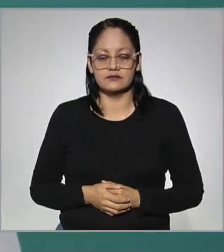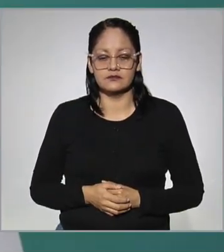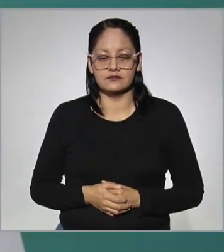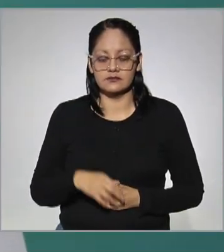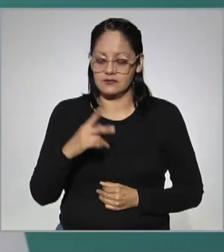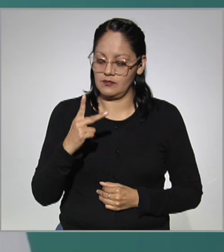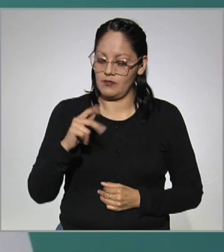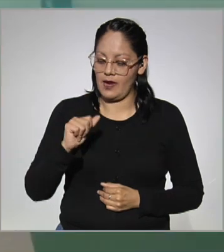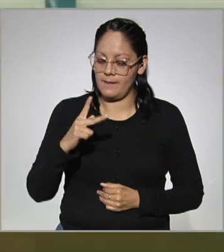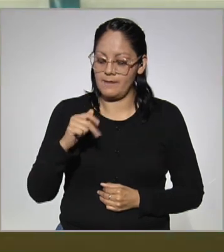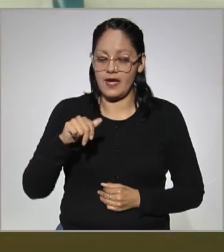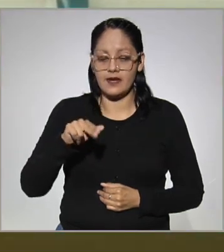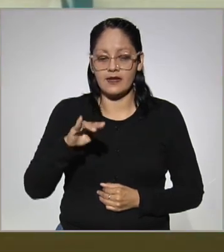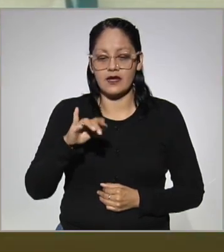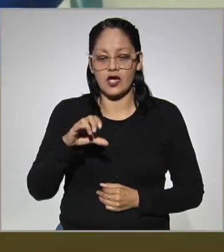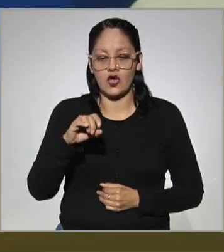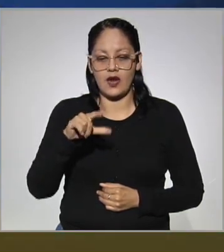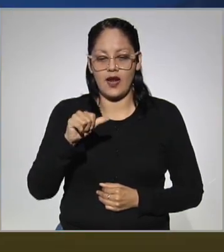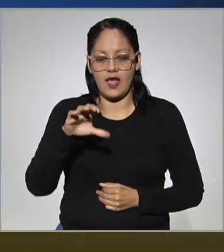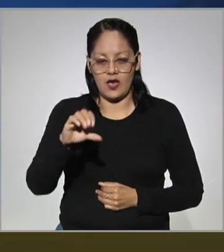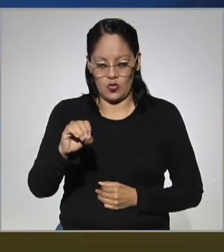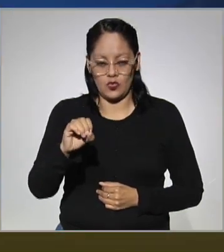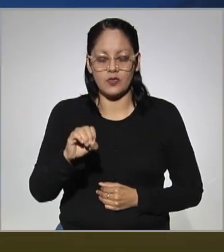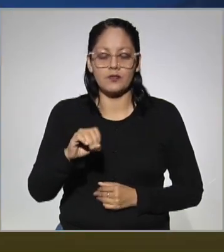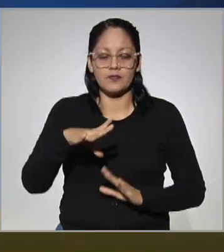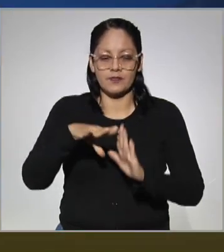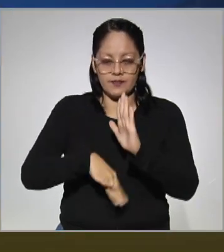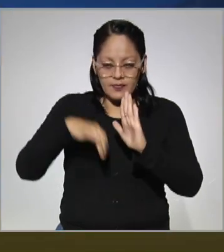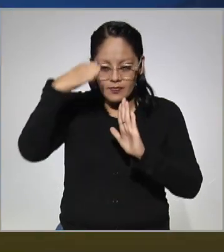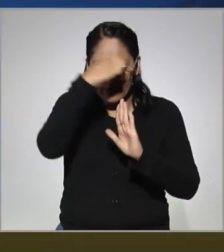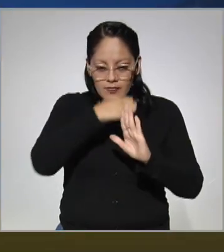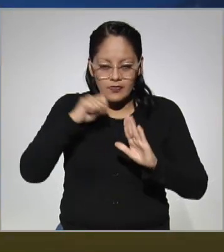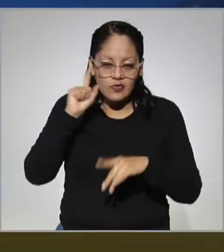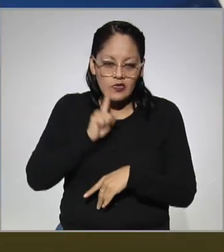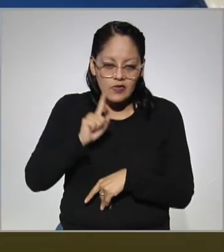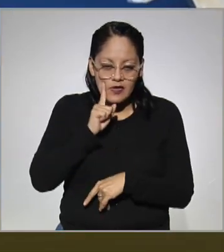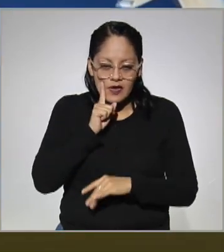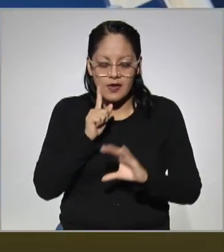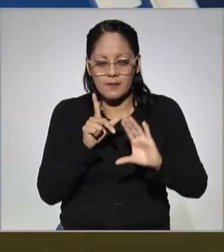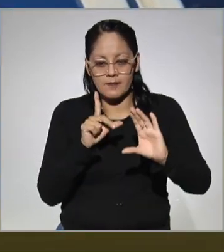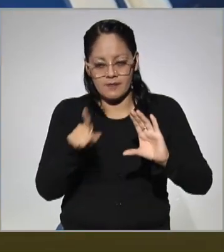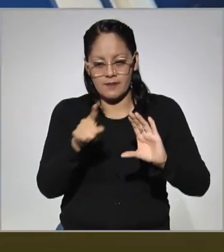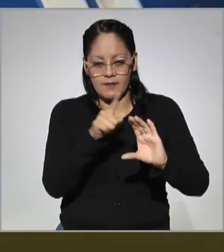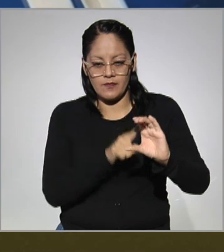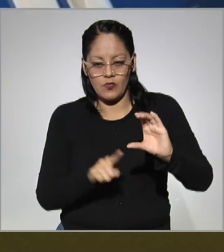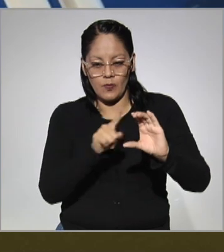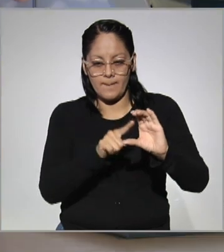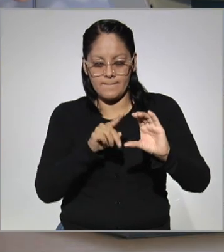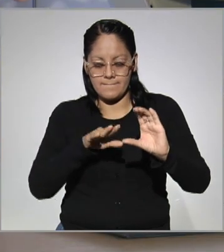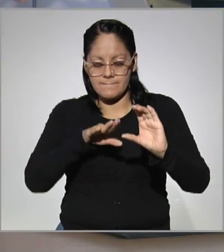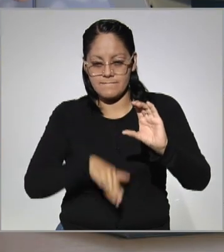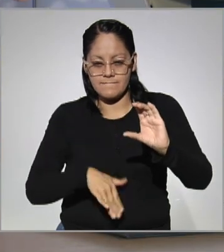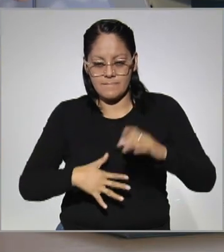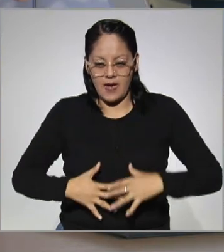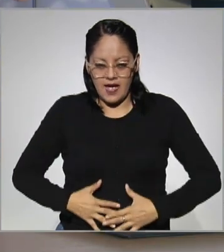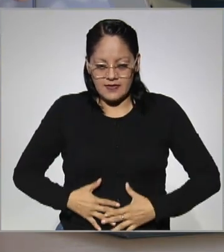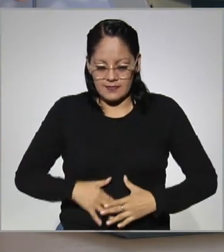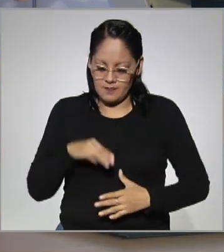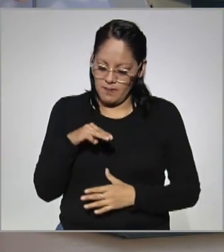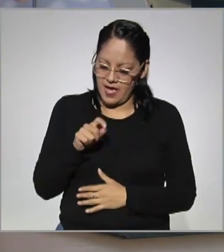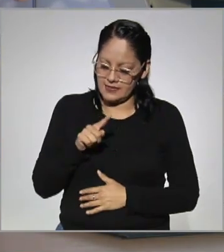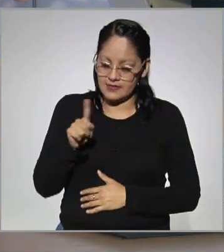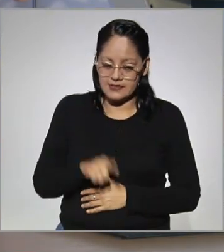El Papa Nicolau es un estudio donde tomamos una muestra del cuello de la matriz o del cuello del